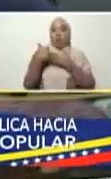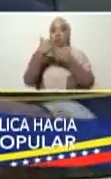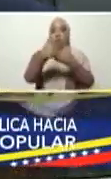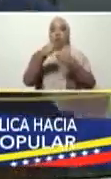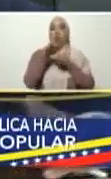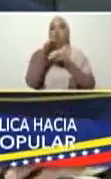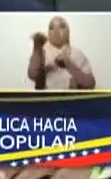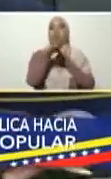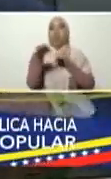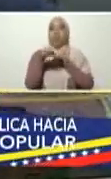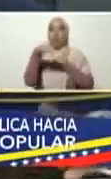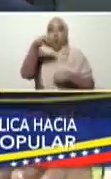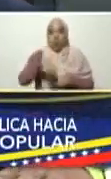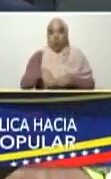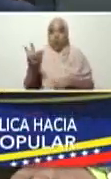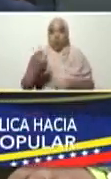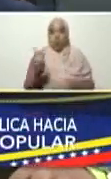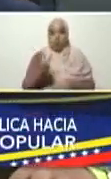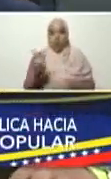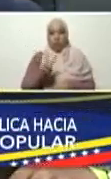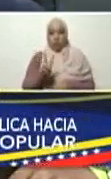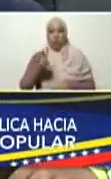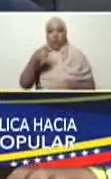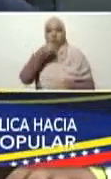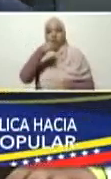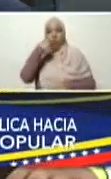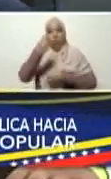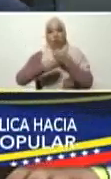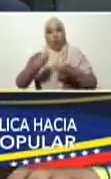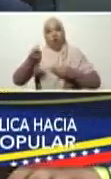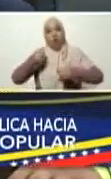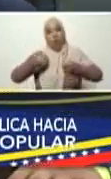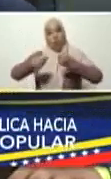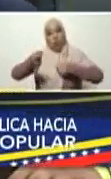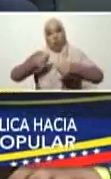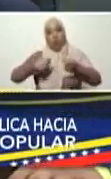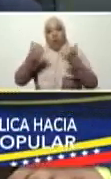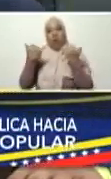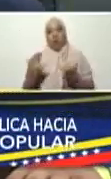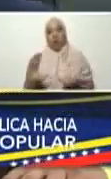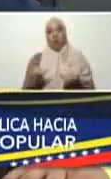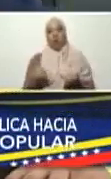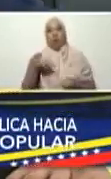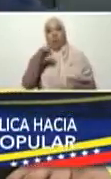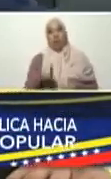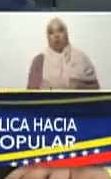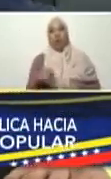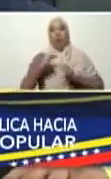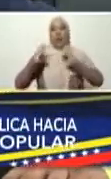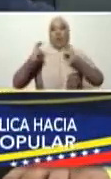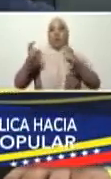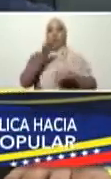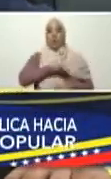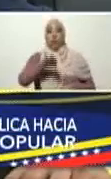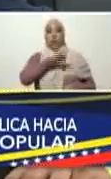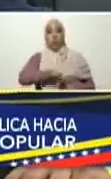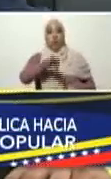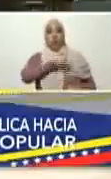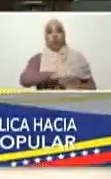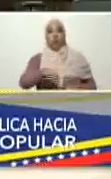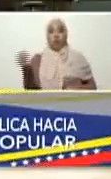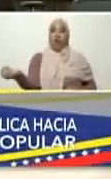municipio, a un estado, al país, si se le da la apertura económica que tiene. Y también está el tema social. Es la